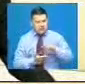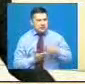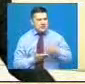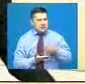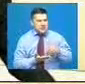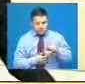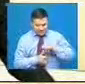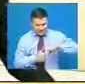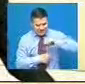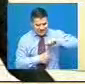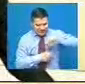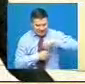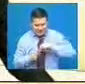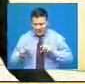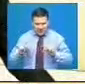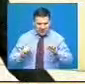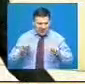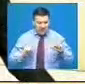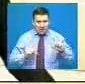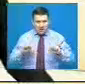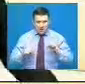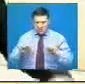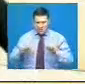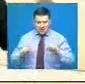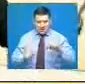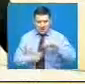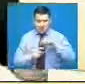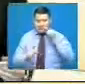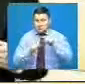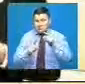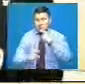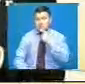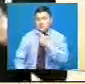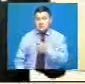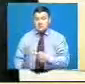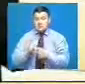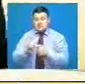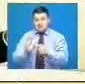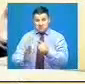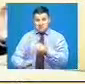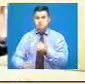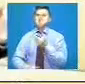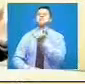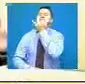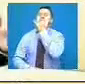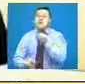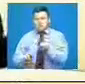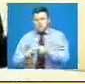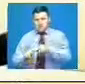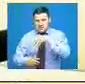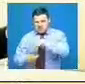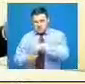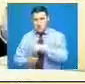del rango de meta en el primer trimestre del próximo año. Usted menciona en su presentación qué va a pasar con la tasa de interés. Lo